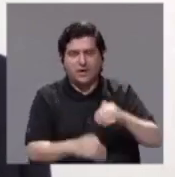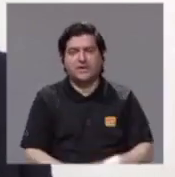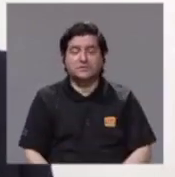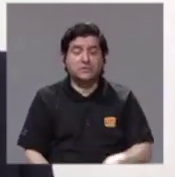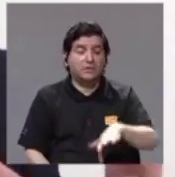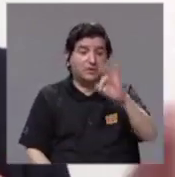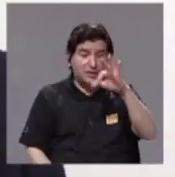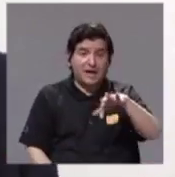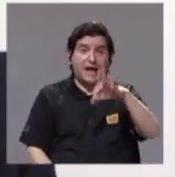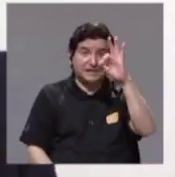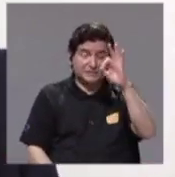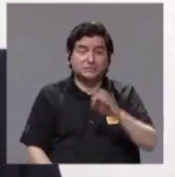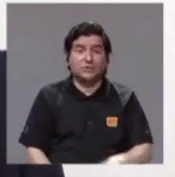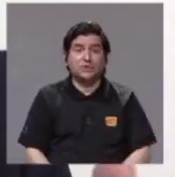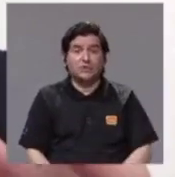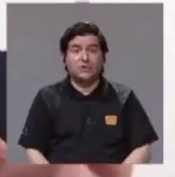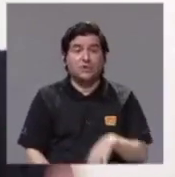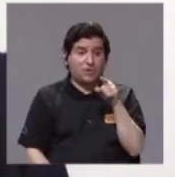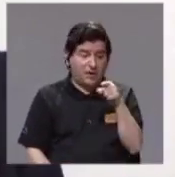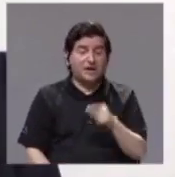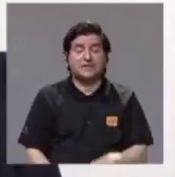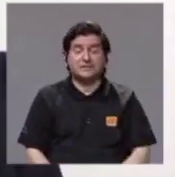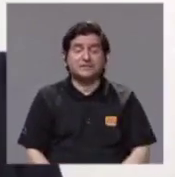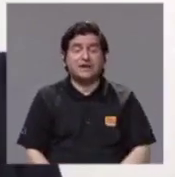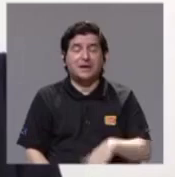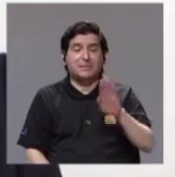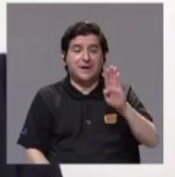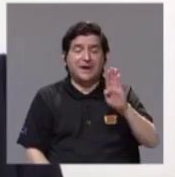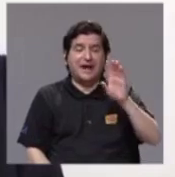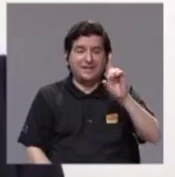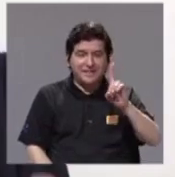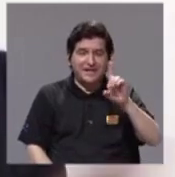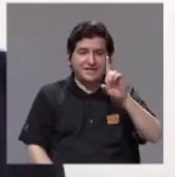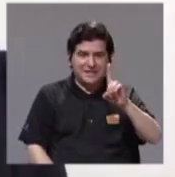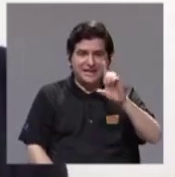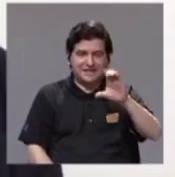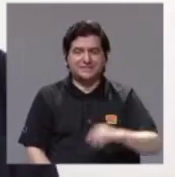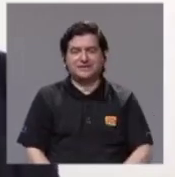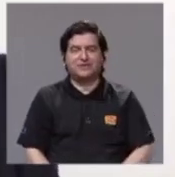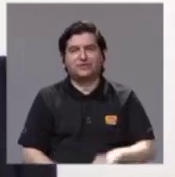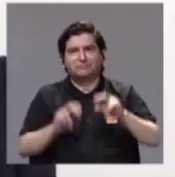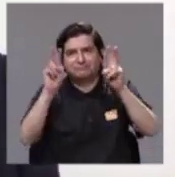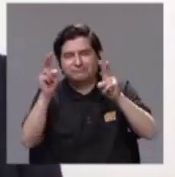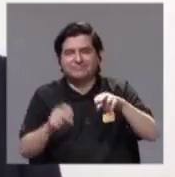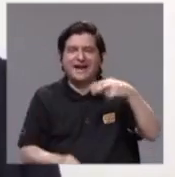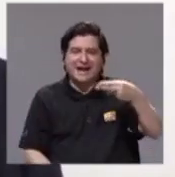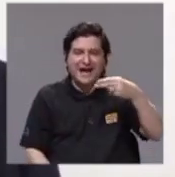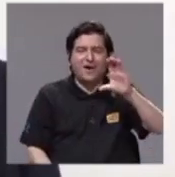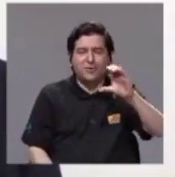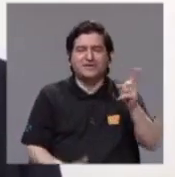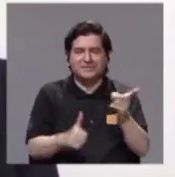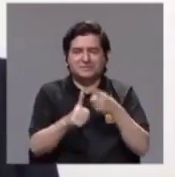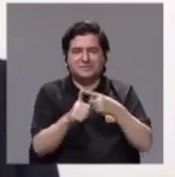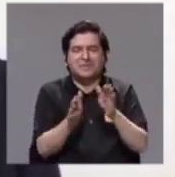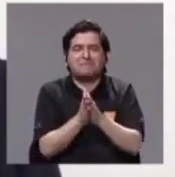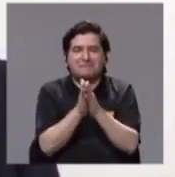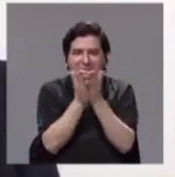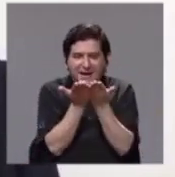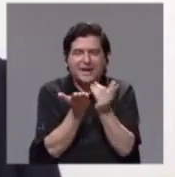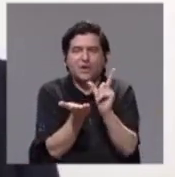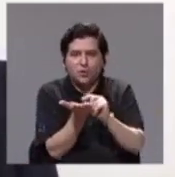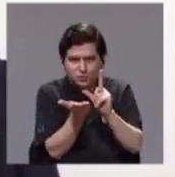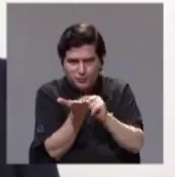bolsillo, escogió la obra de Bernal Díaz del Castillo, alias Cortés, como uno de los